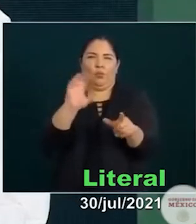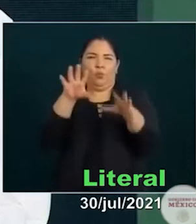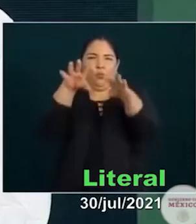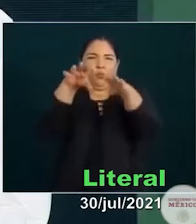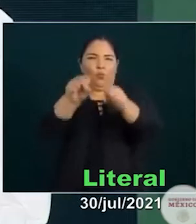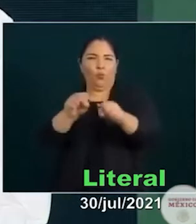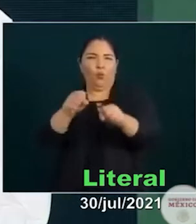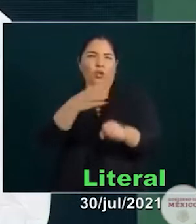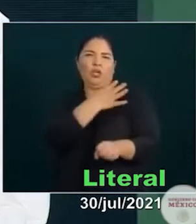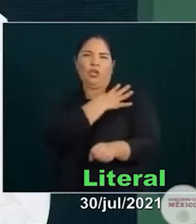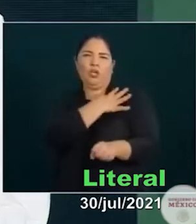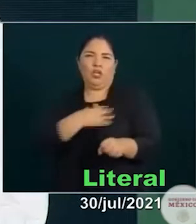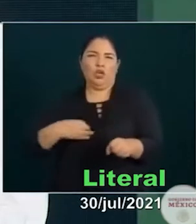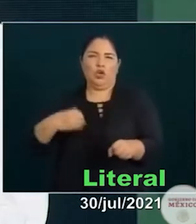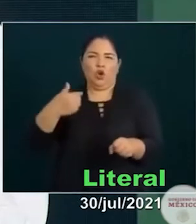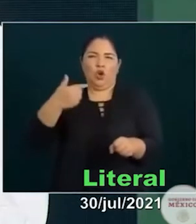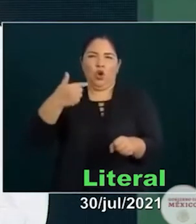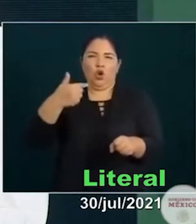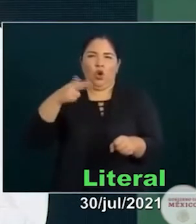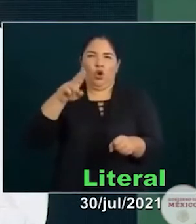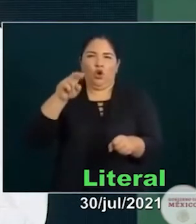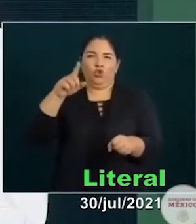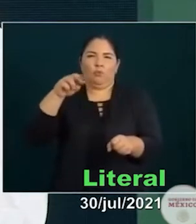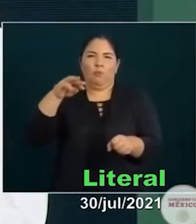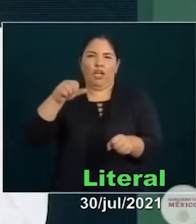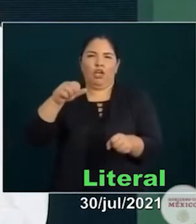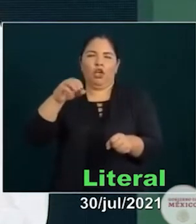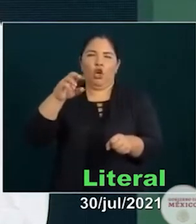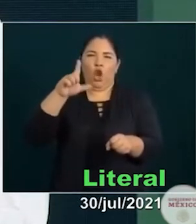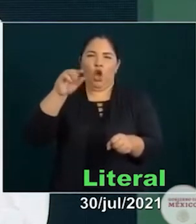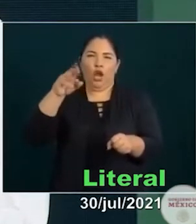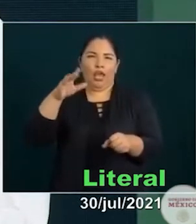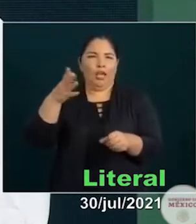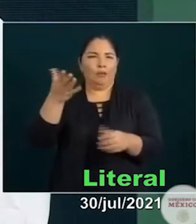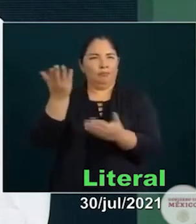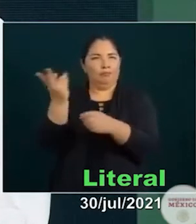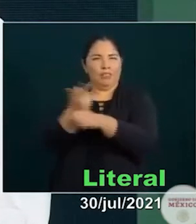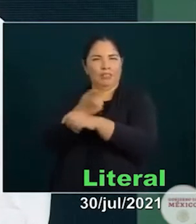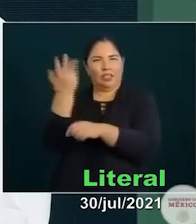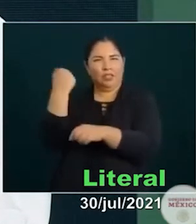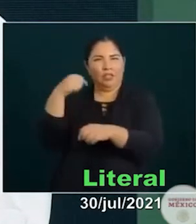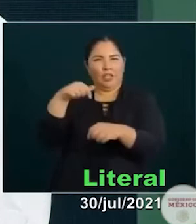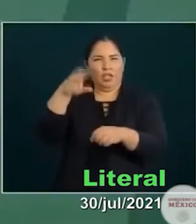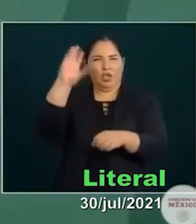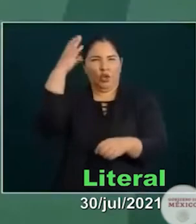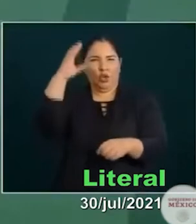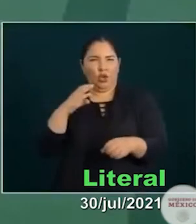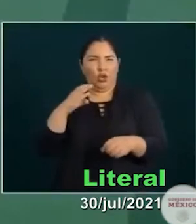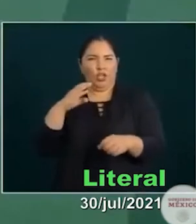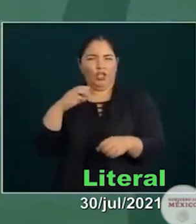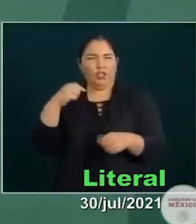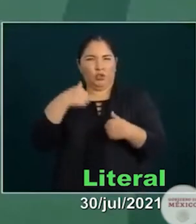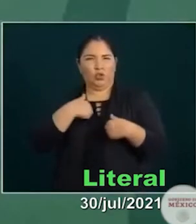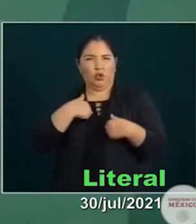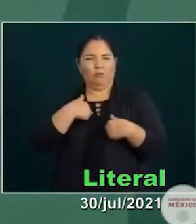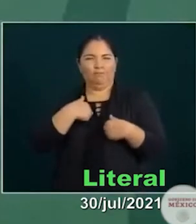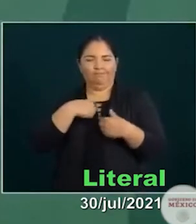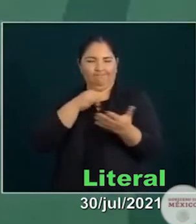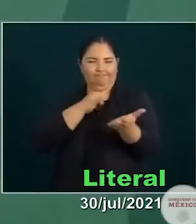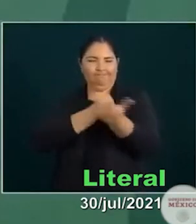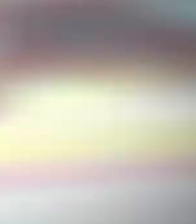al hijo de Guzmán Loera aquí en Culiacán. Yo tomé la decisión.